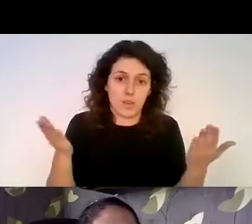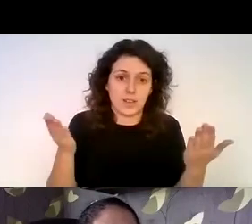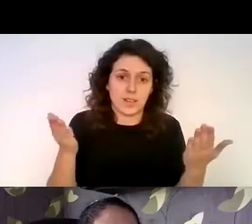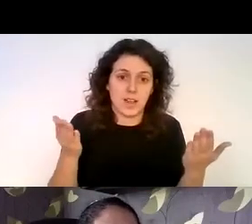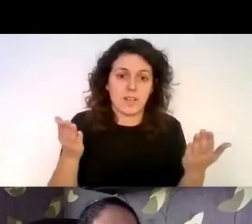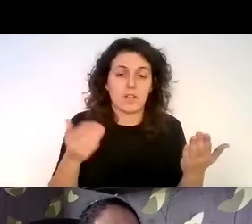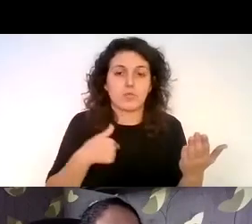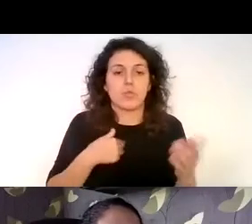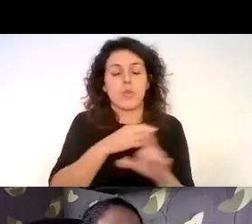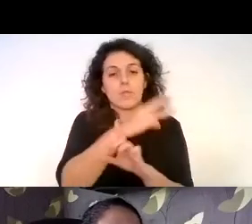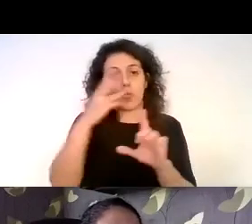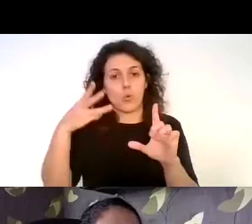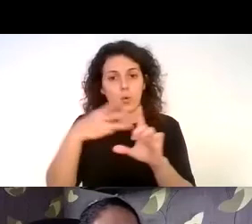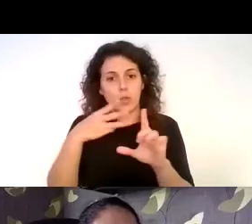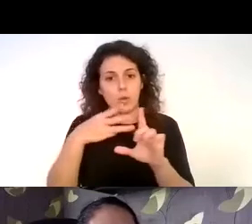visitar nuestra página